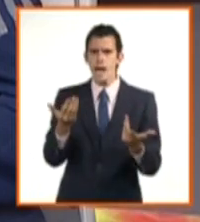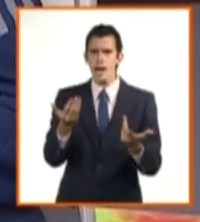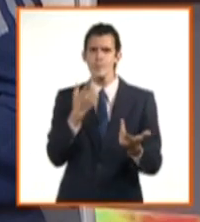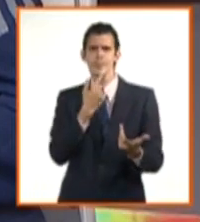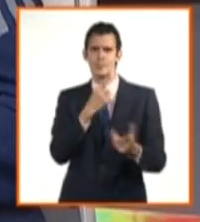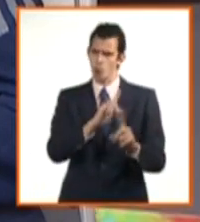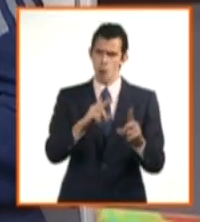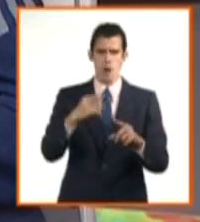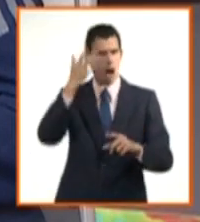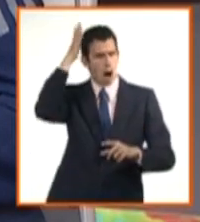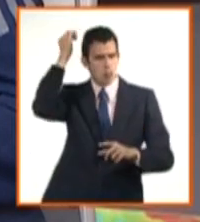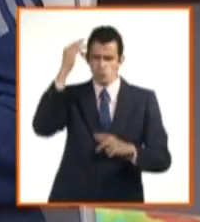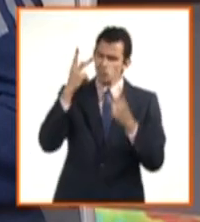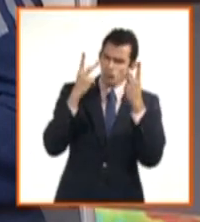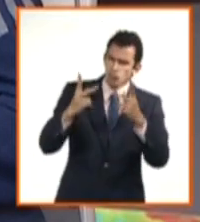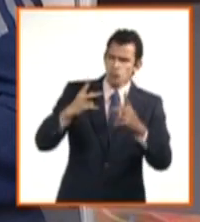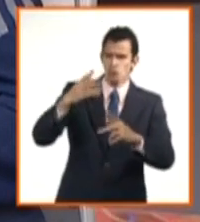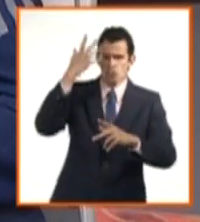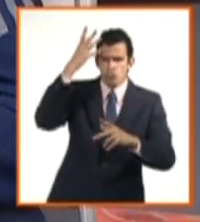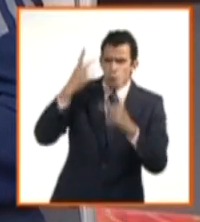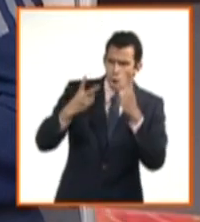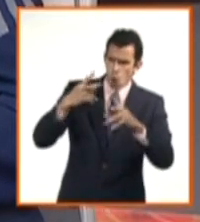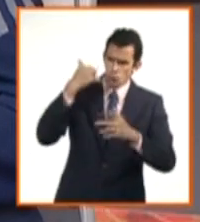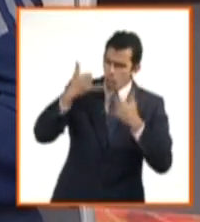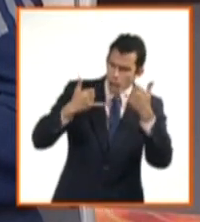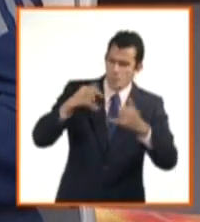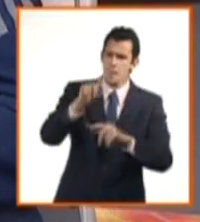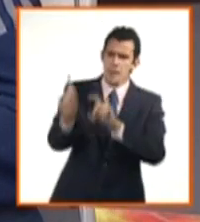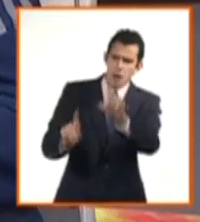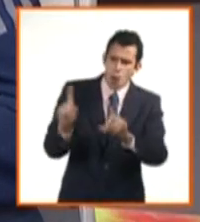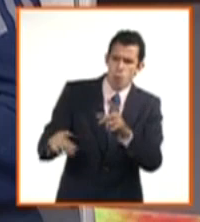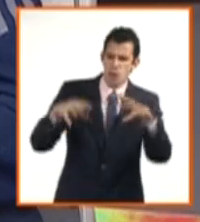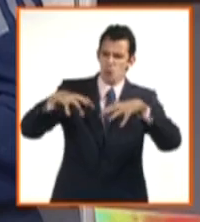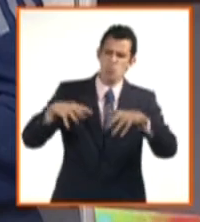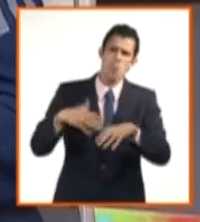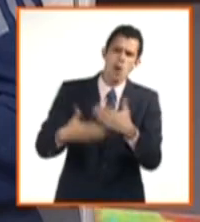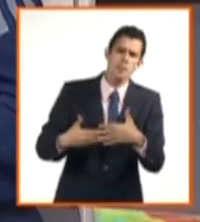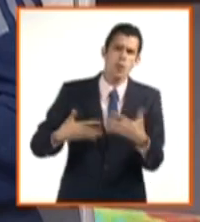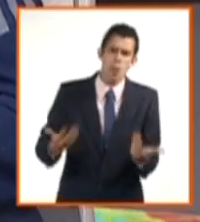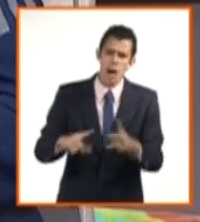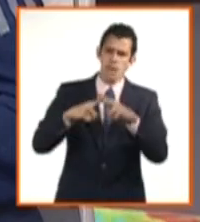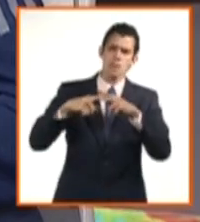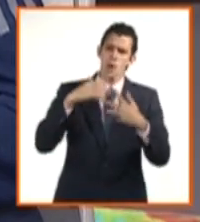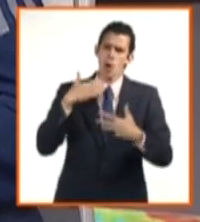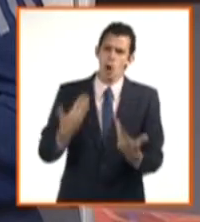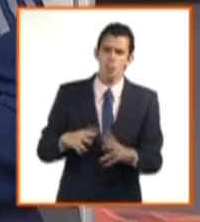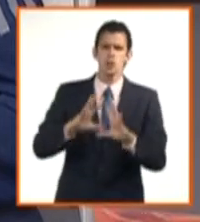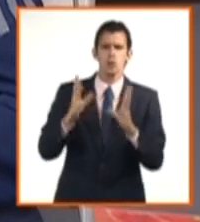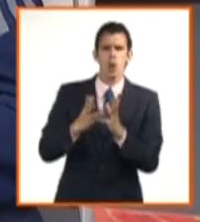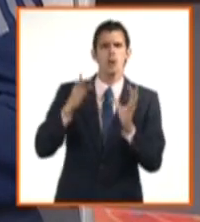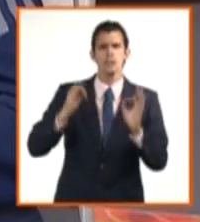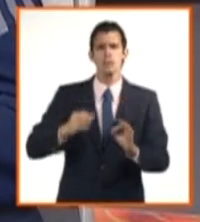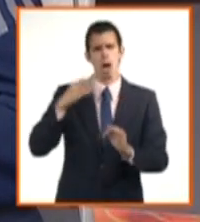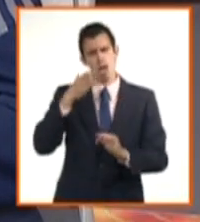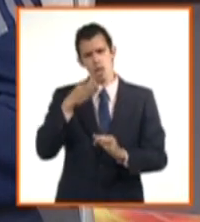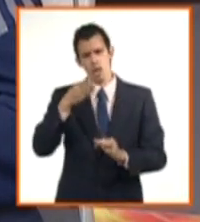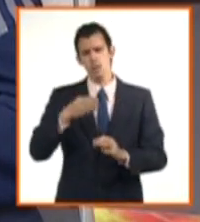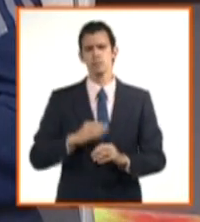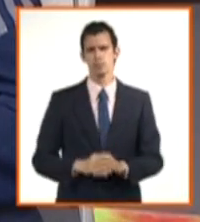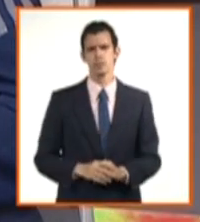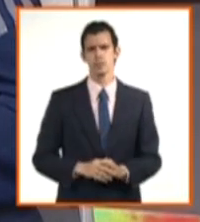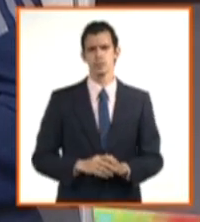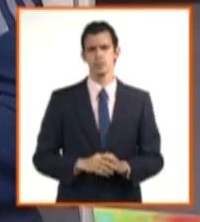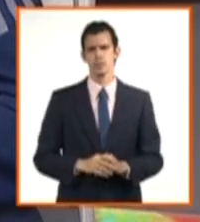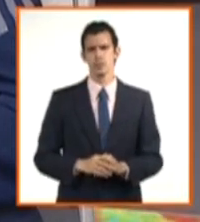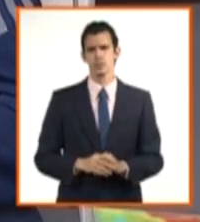es decirle que desde ayer en la habana se viene trabajando para y activar toda la fuerza en función